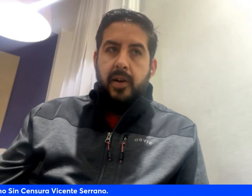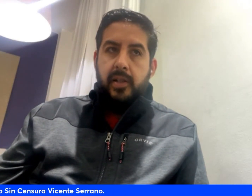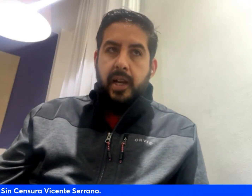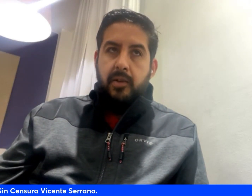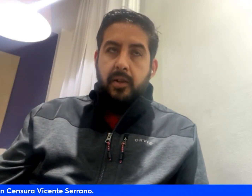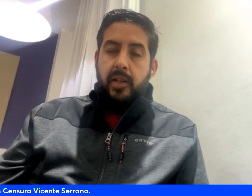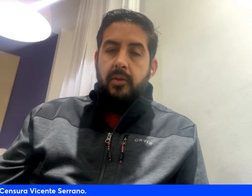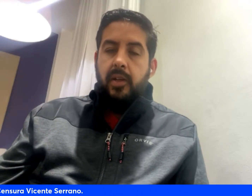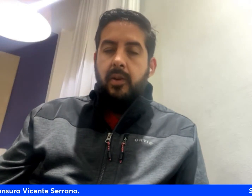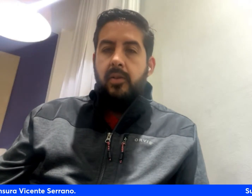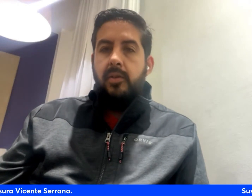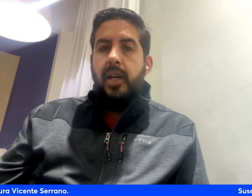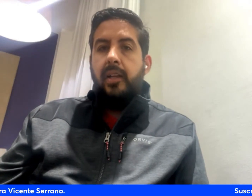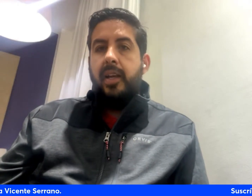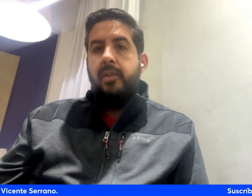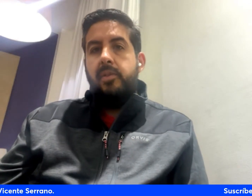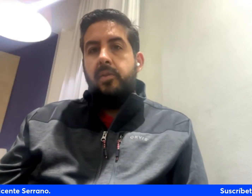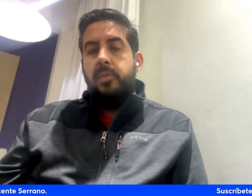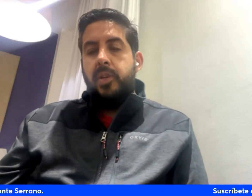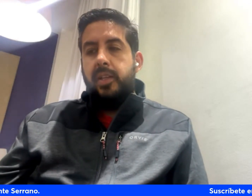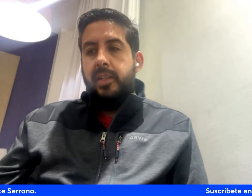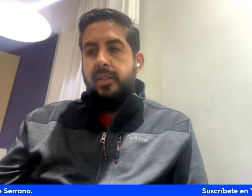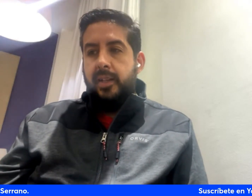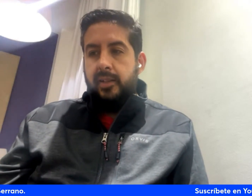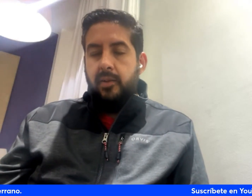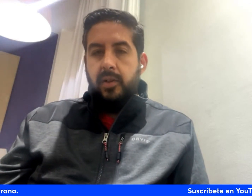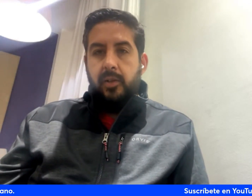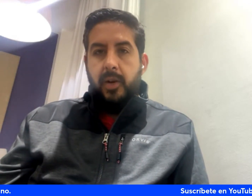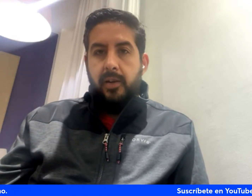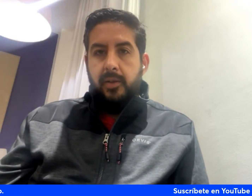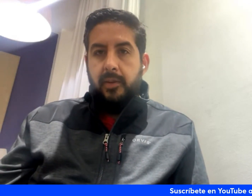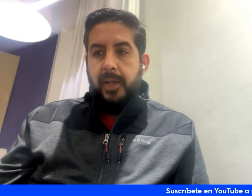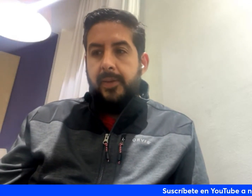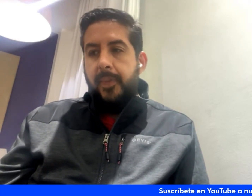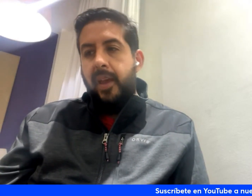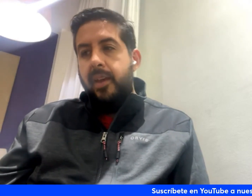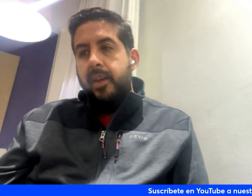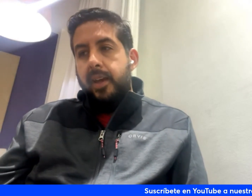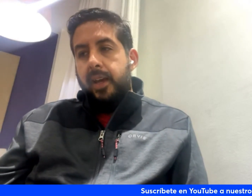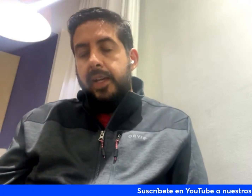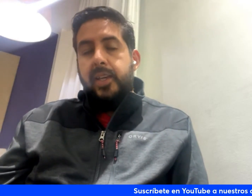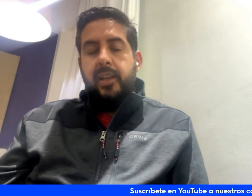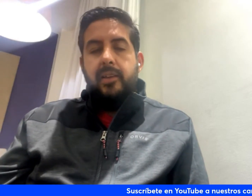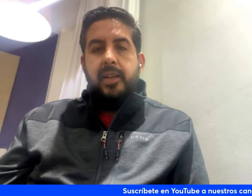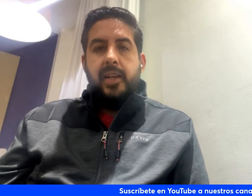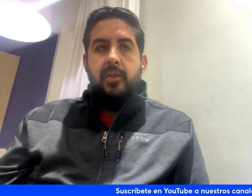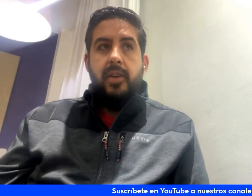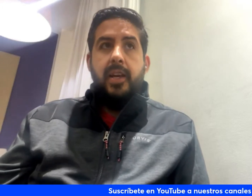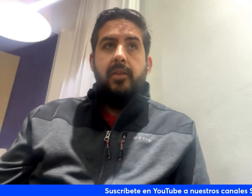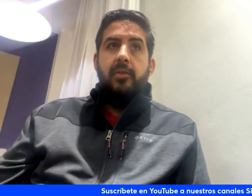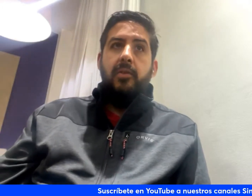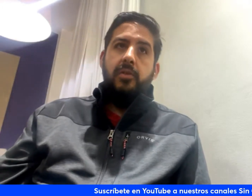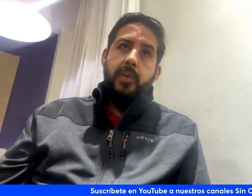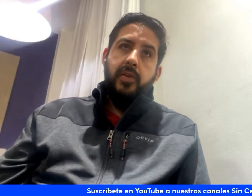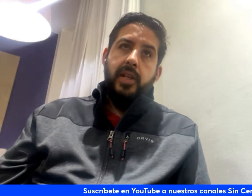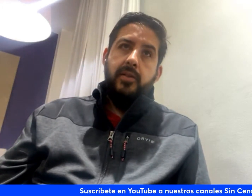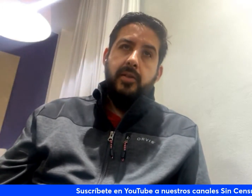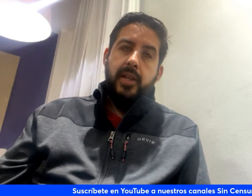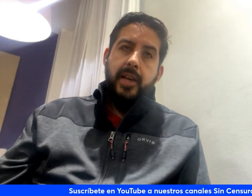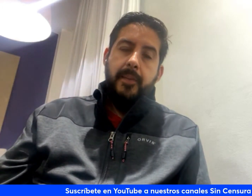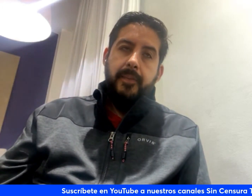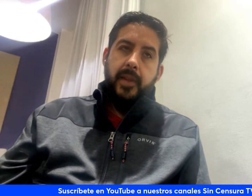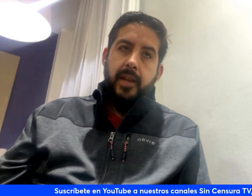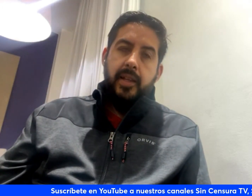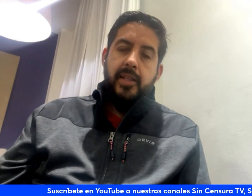los trabajadores de la Corte, incluyendo a los secretarios, a los proyectistas, a los actuarios y demás. Es quien desarrolla todos los